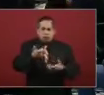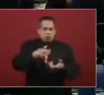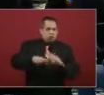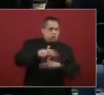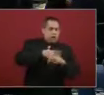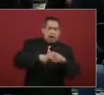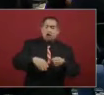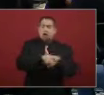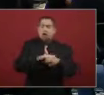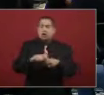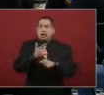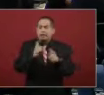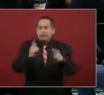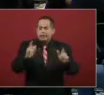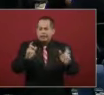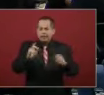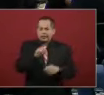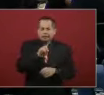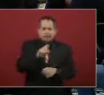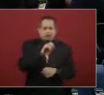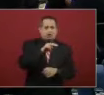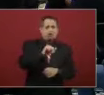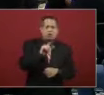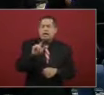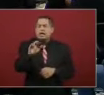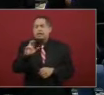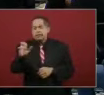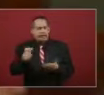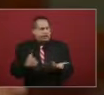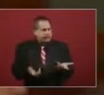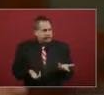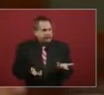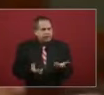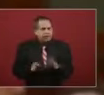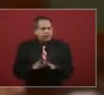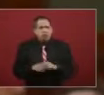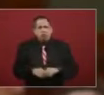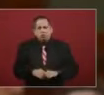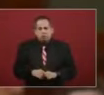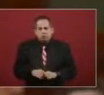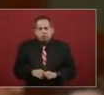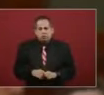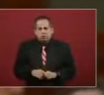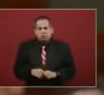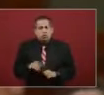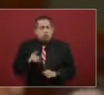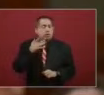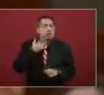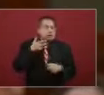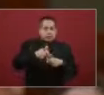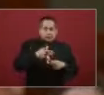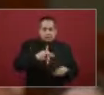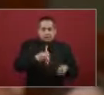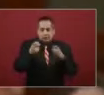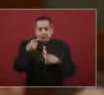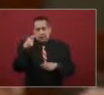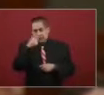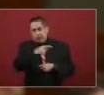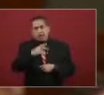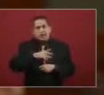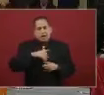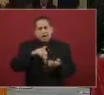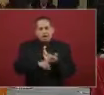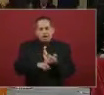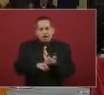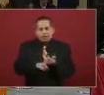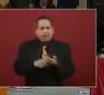la zona libre y por que se recorre la frontera. Por otro lado, el huachicoleo, allá sí se da,